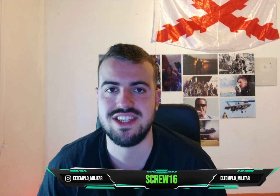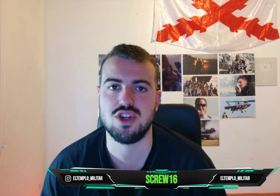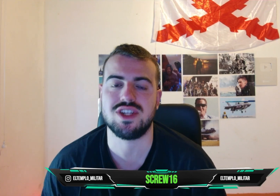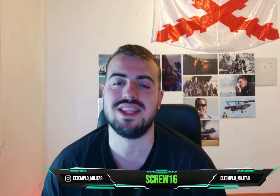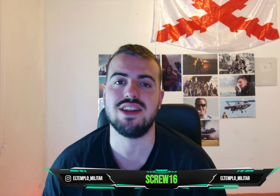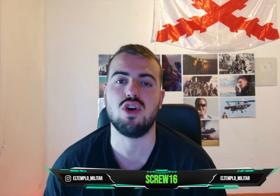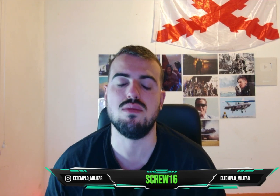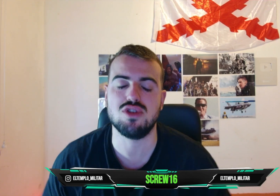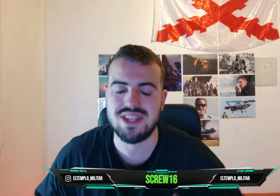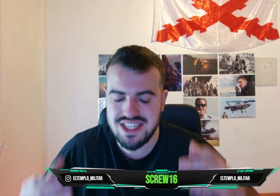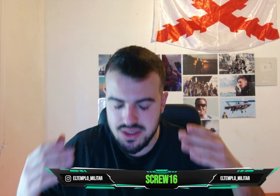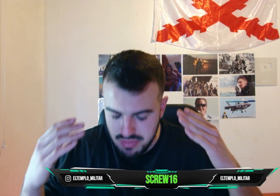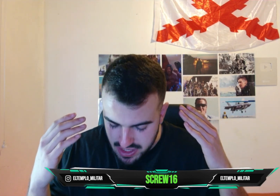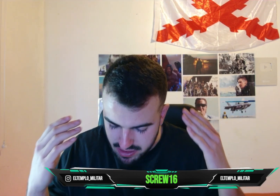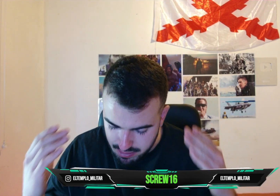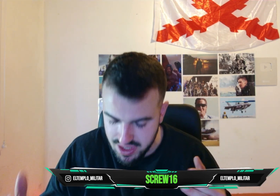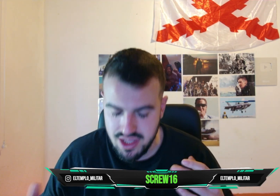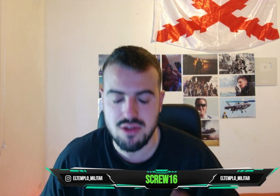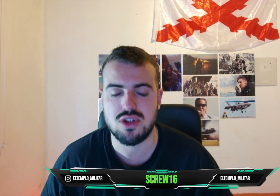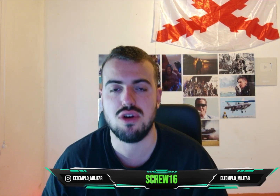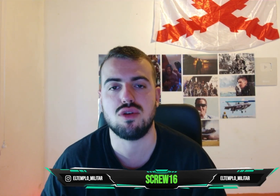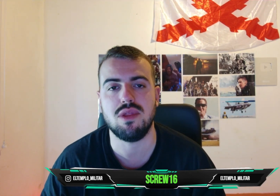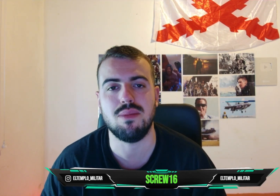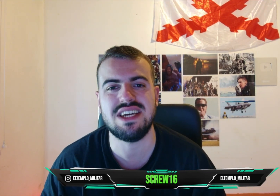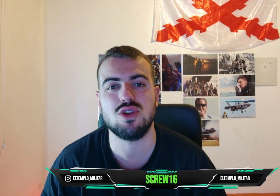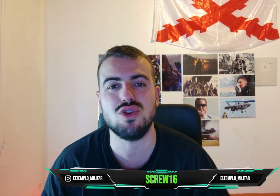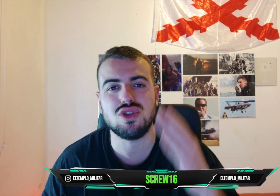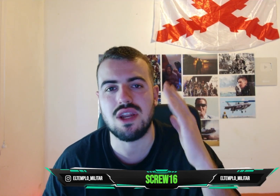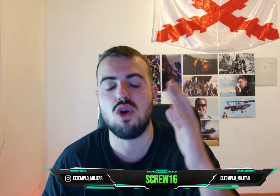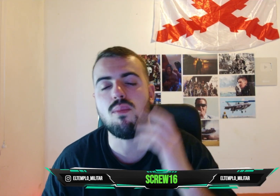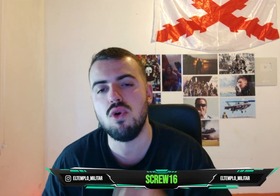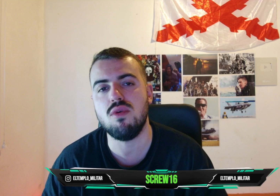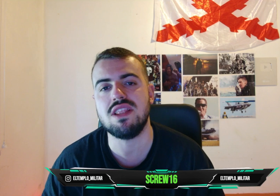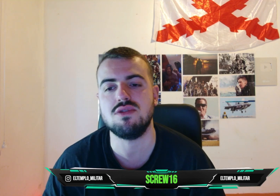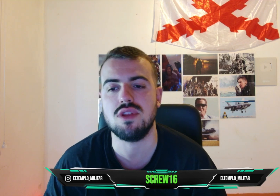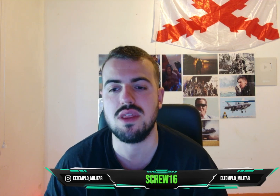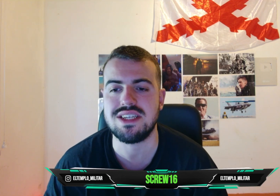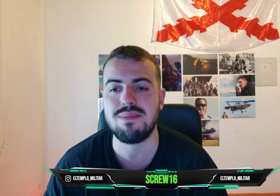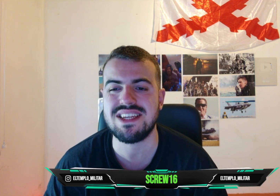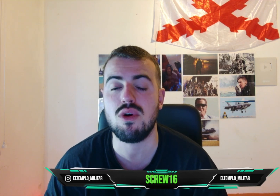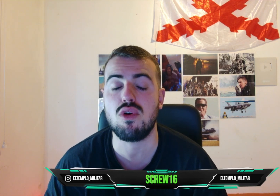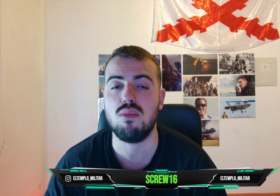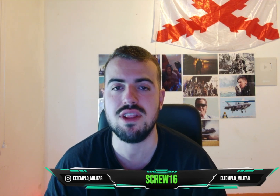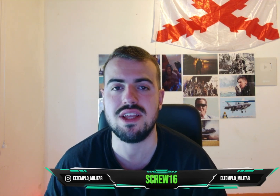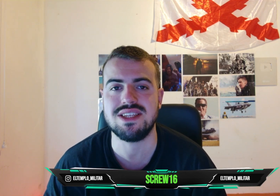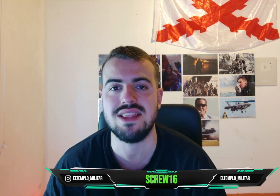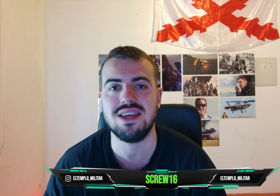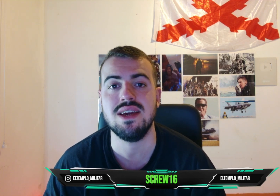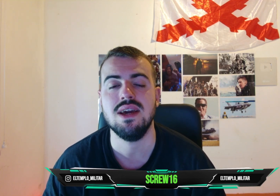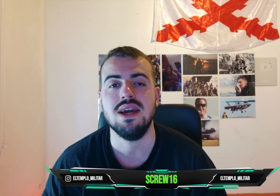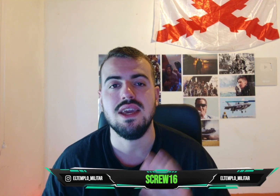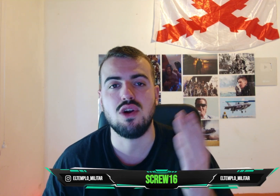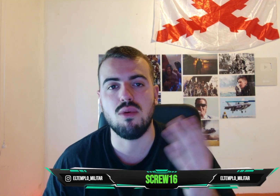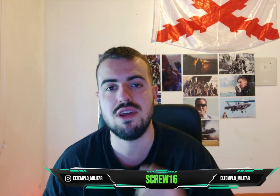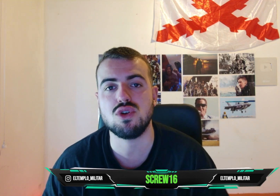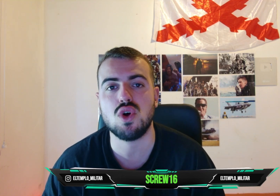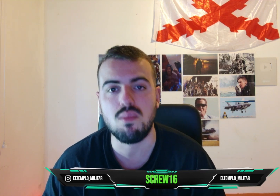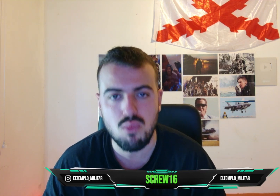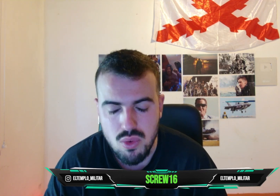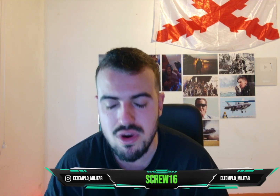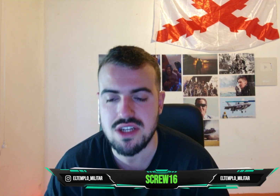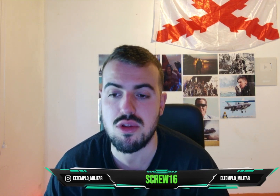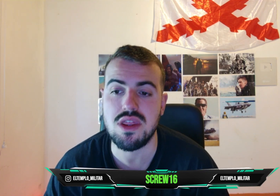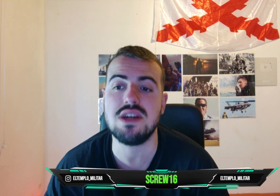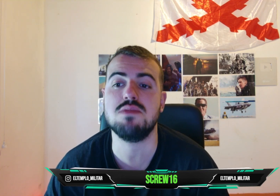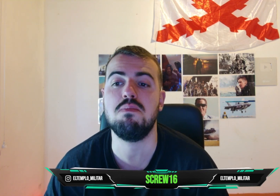Hey, muy buenas chicos, ¿qué tal? ¿Cómo estáis? Bienvenidos a otro vídeo más. Hoy os traigo muy buenas noticias, ha pasado algo muy interesante. Como digo,